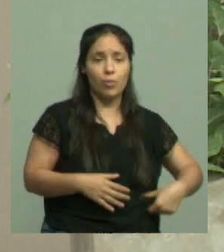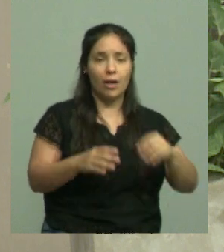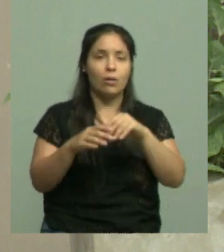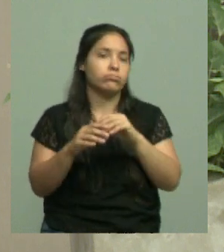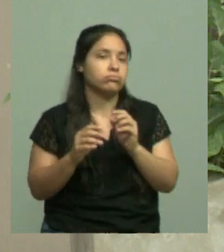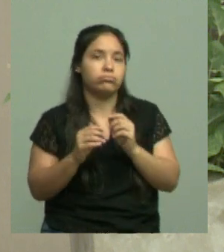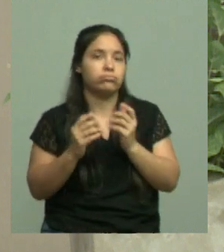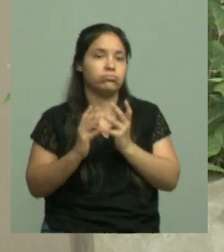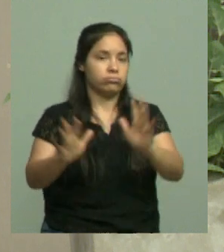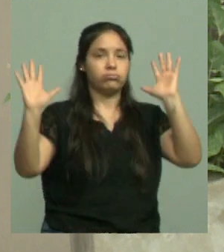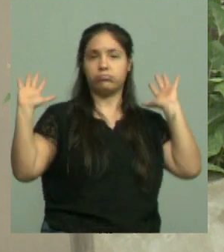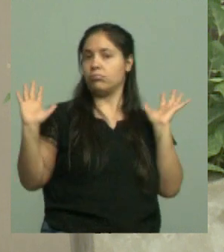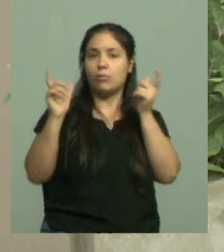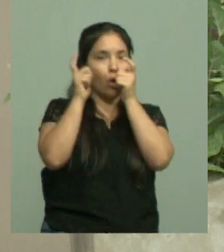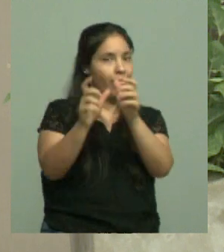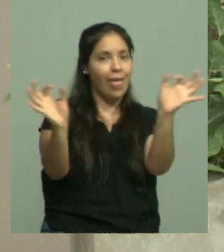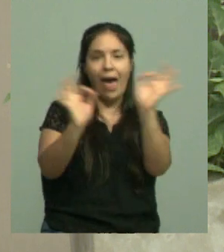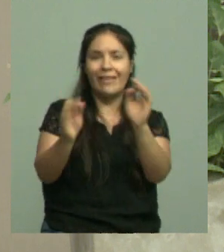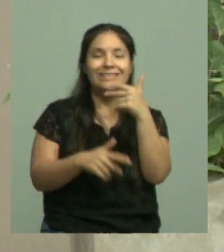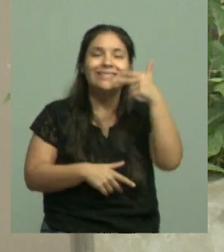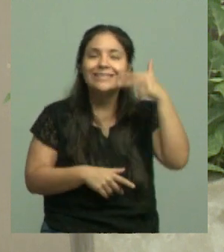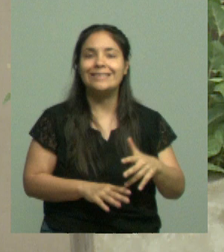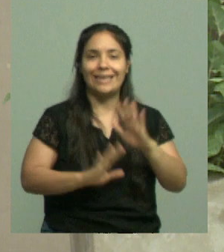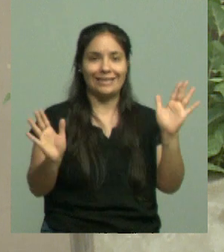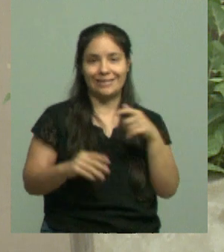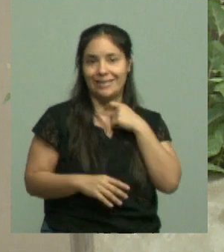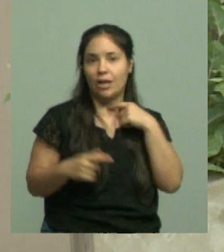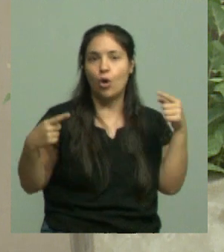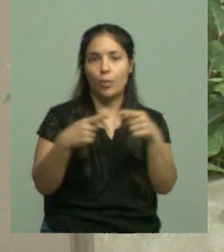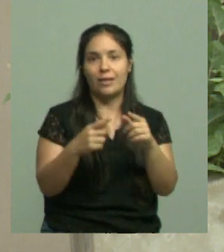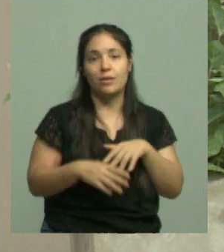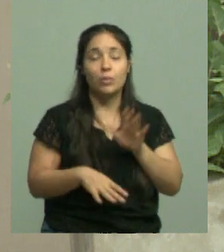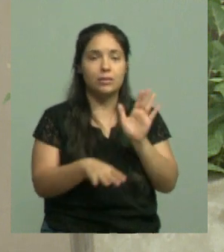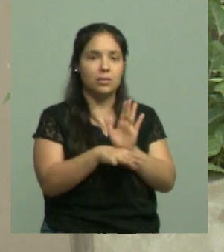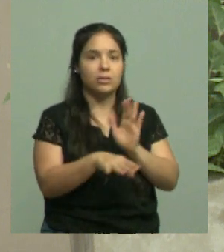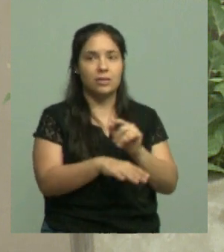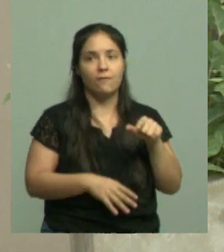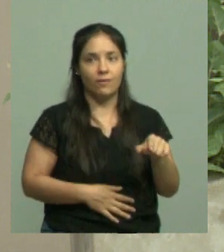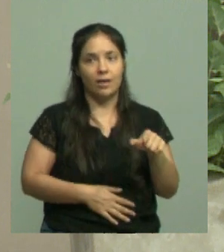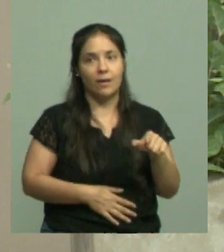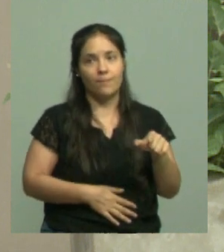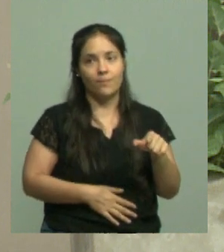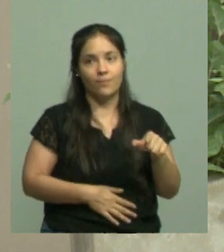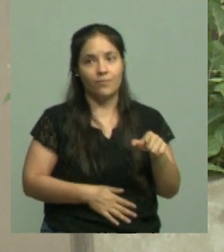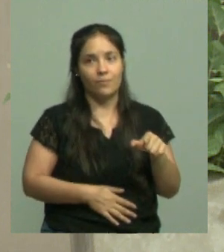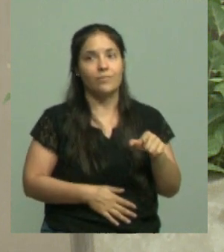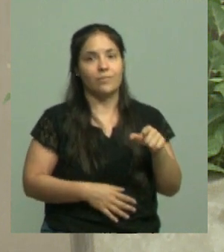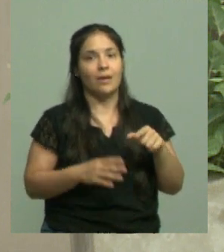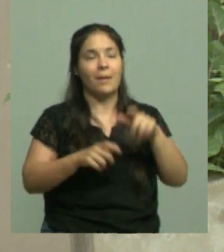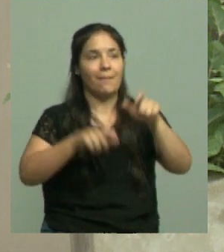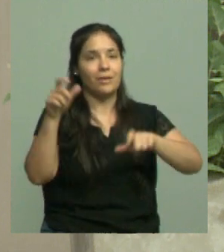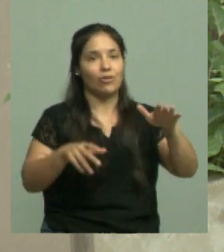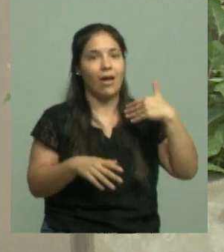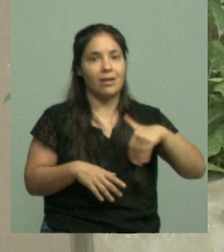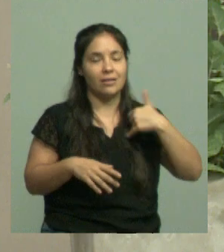tipo sin intervención del Estado, dice él, y claramente esto puede significar un mayor dolor de cabeza para muchos